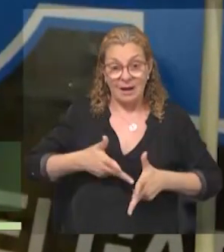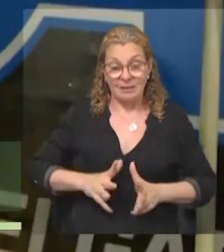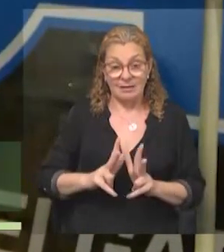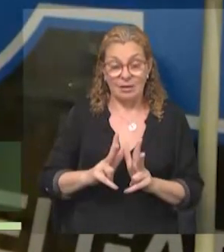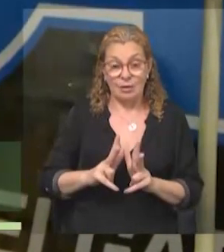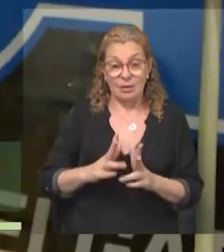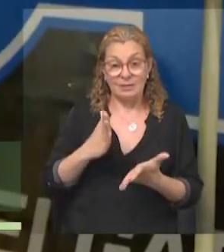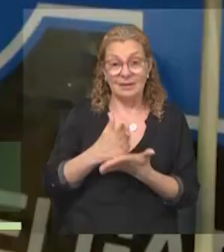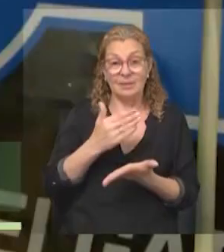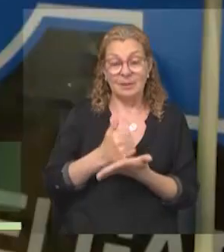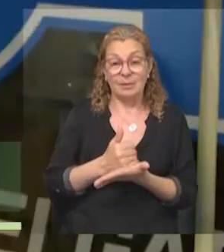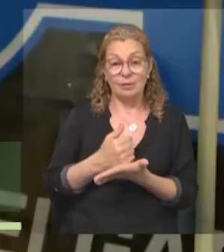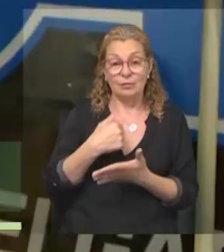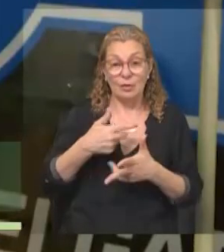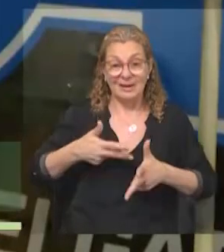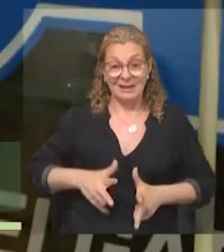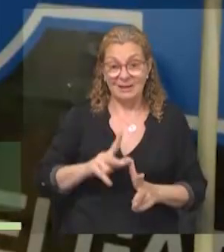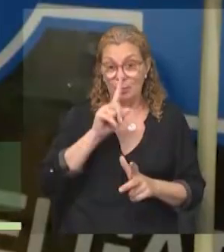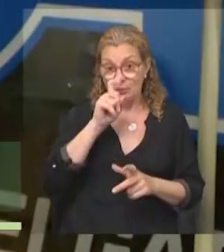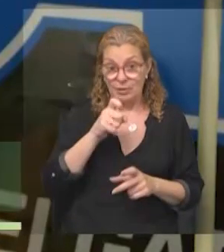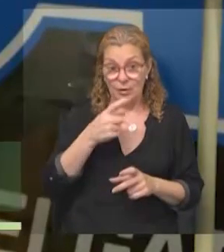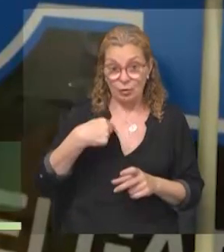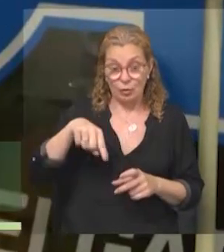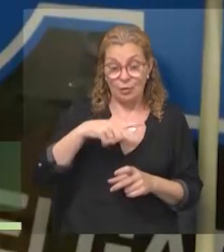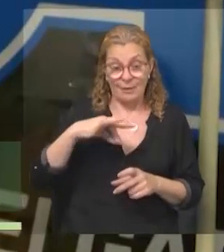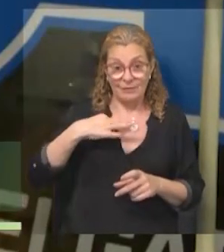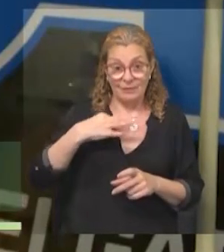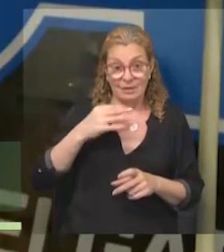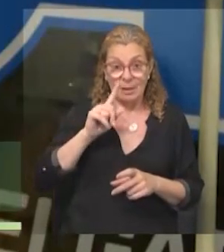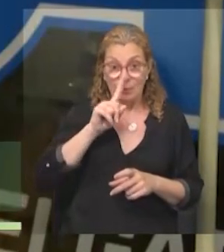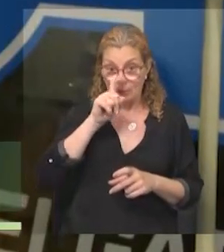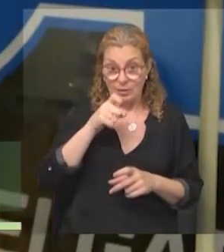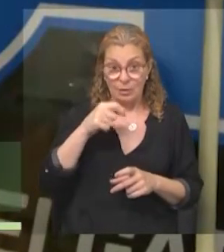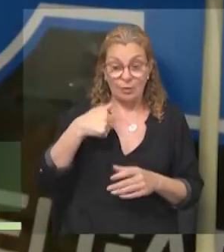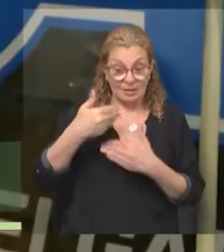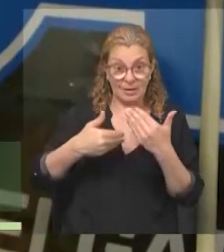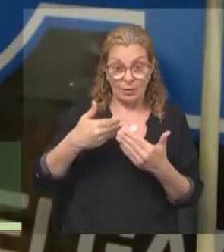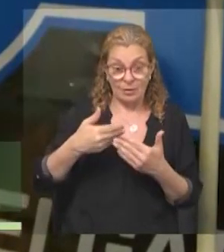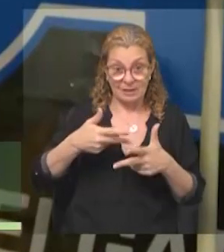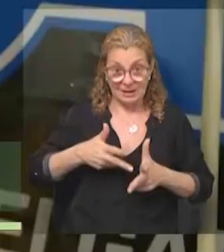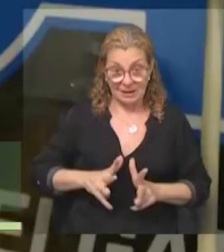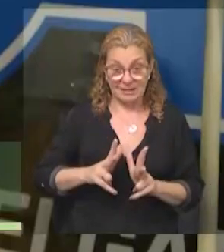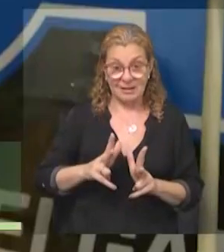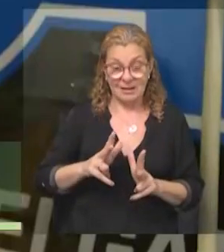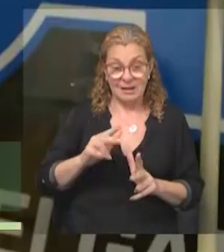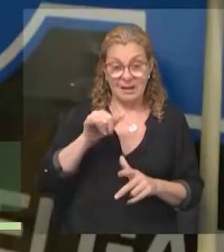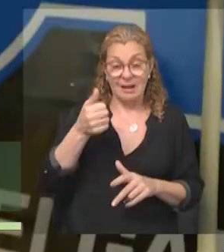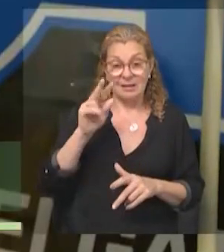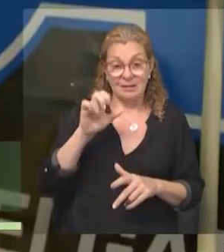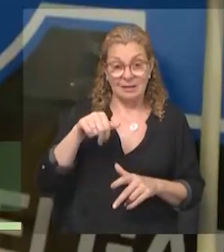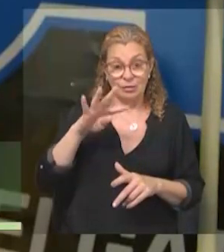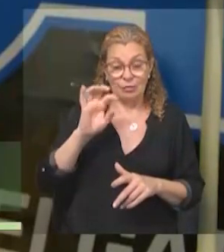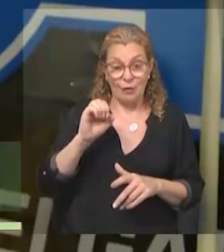en el departamento yo nací en montedo toda mi vida estado en montedo y sigo estando en montevo desde que nací en Jacinto Vera donde